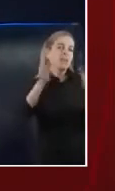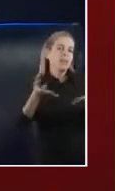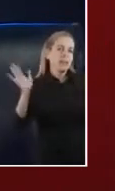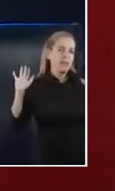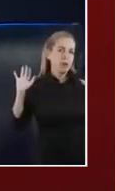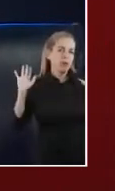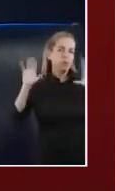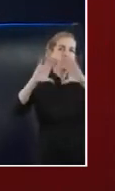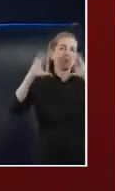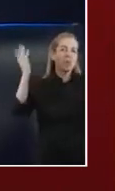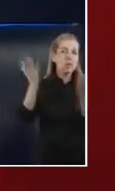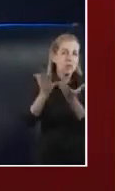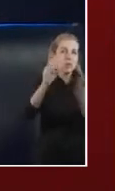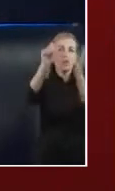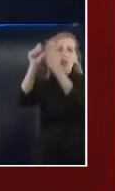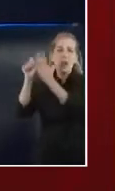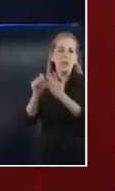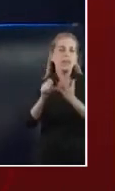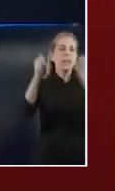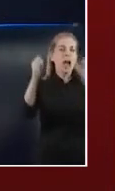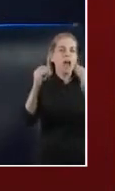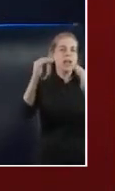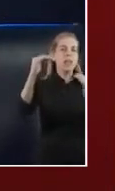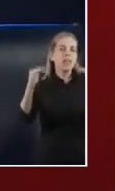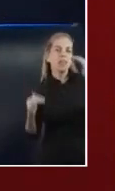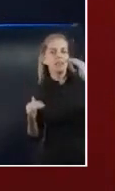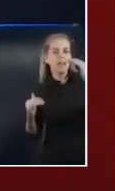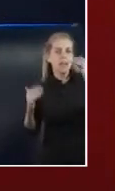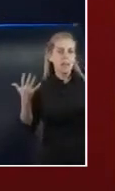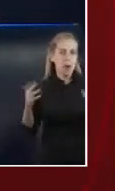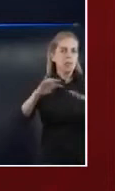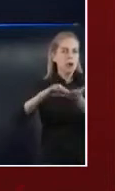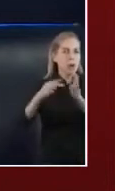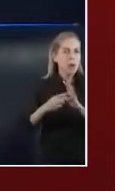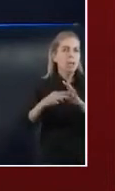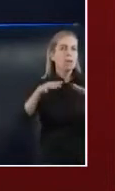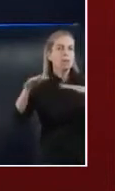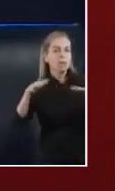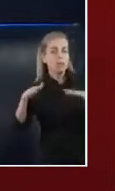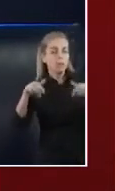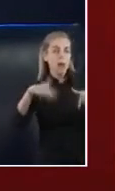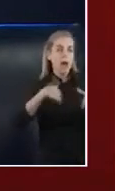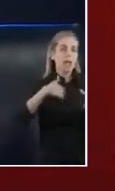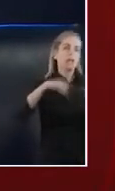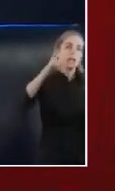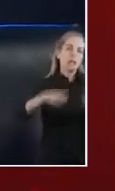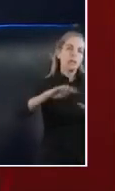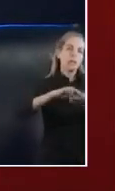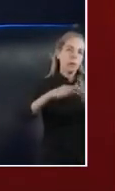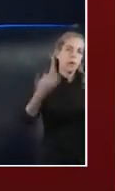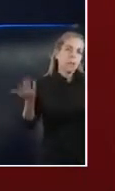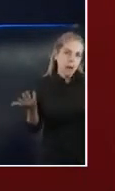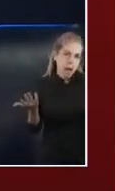de 2022 y han arribado al país con CIMI vigentes hasta dicha fecha. ¿Qué opina al respecto? Eso soluciona parte de los